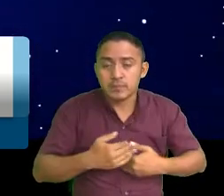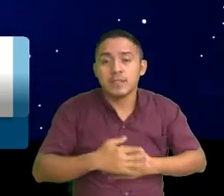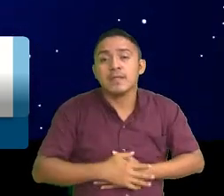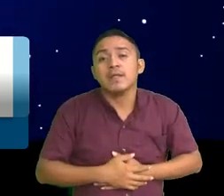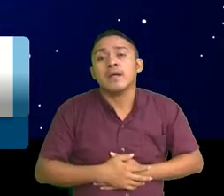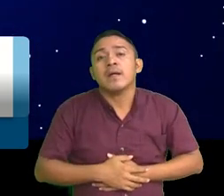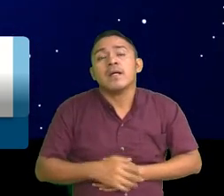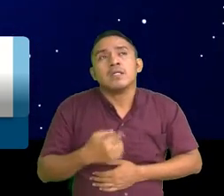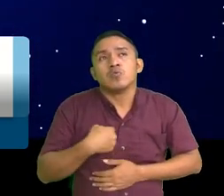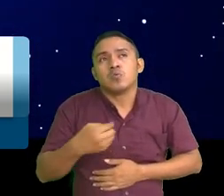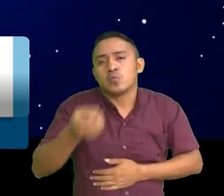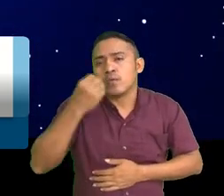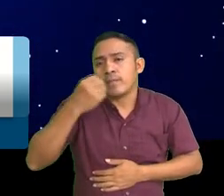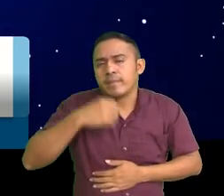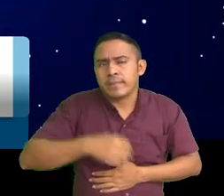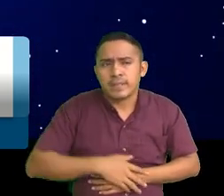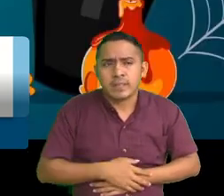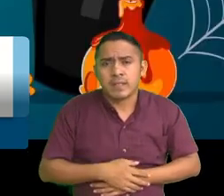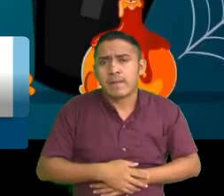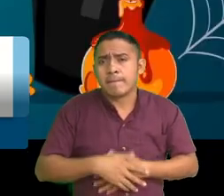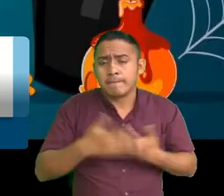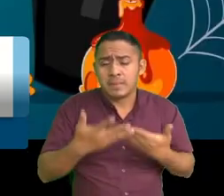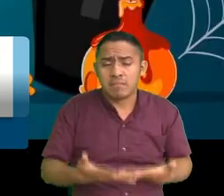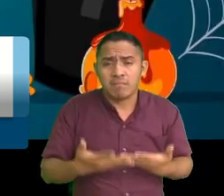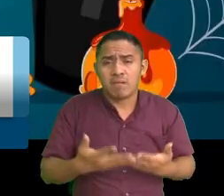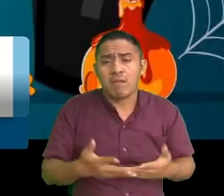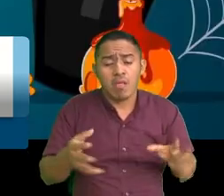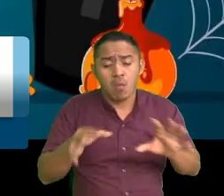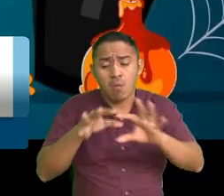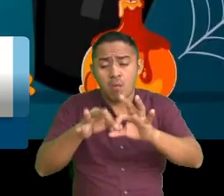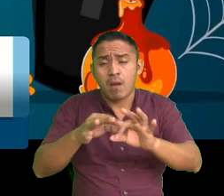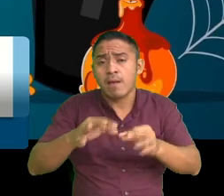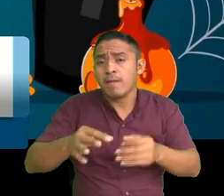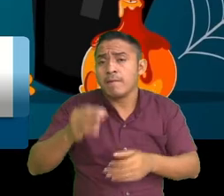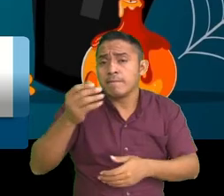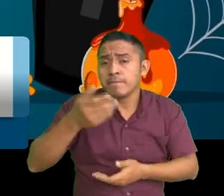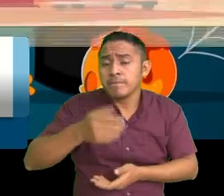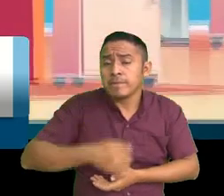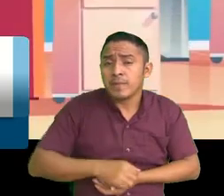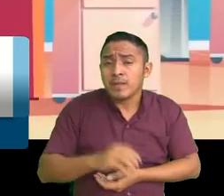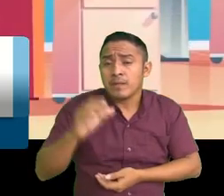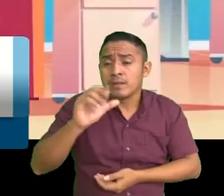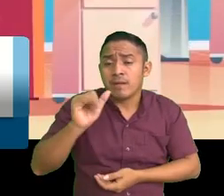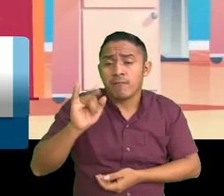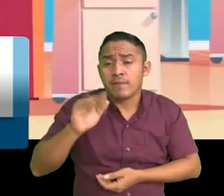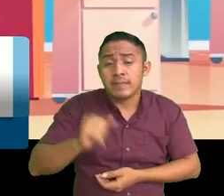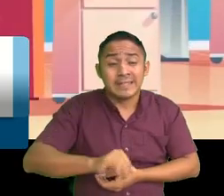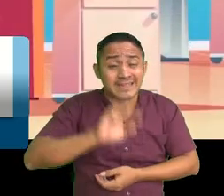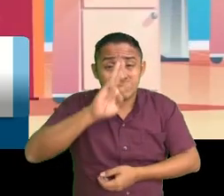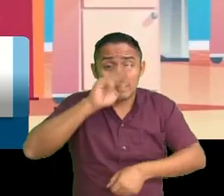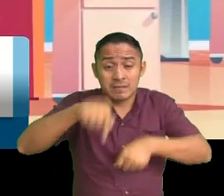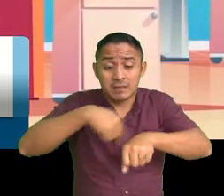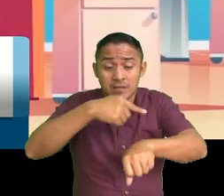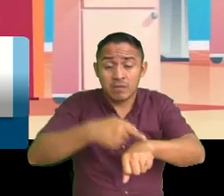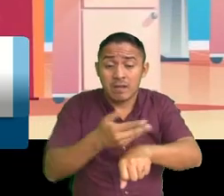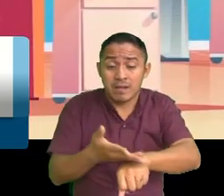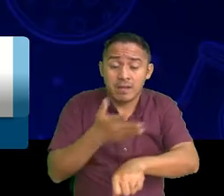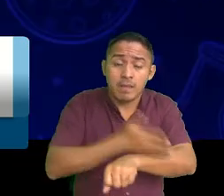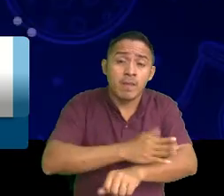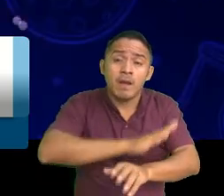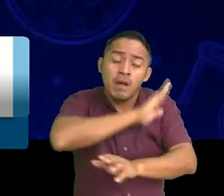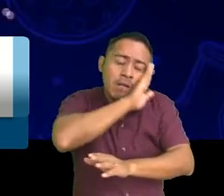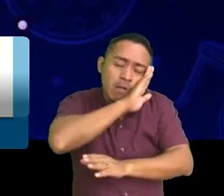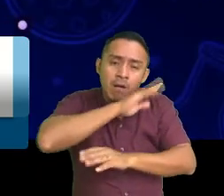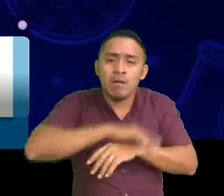no tenés que comer comidas grasosas pesadas o con cafeína, con mucha cafeína, 3 horas antes de dormirte. Si vos,